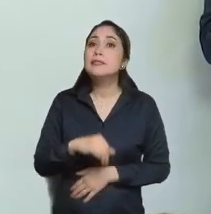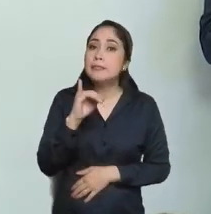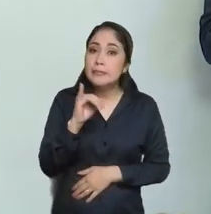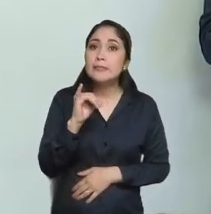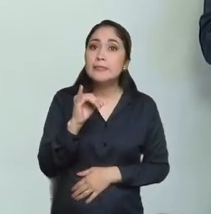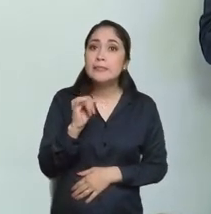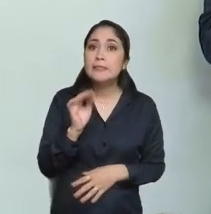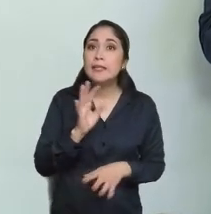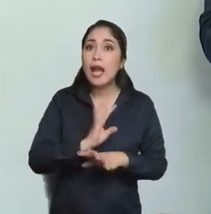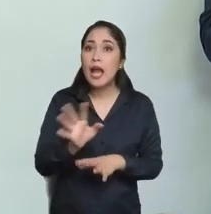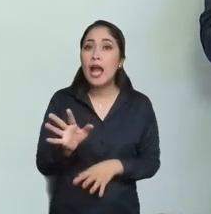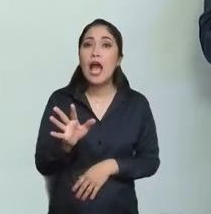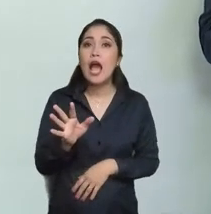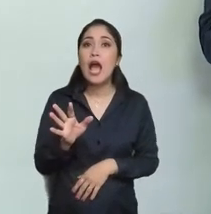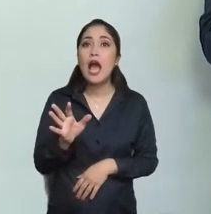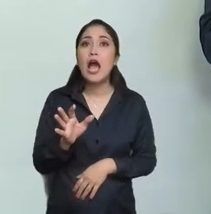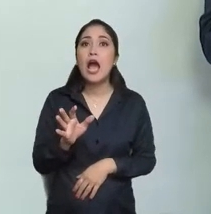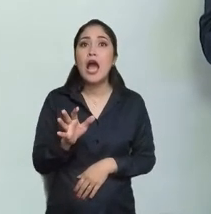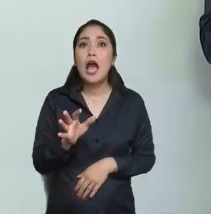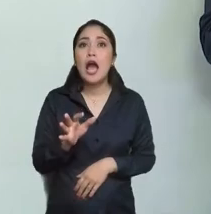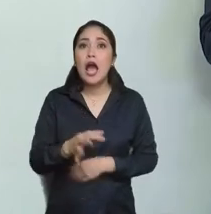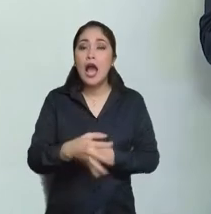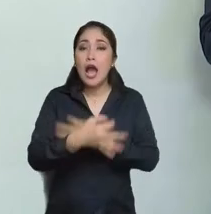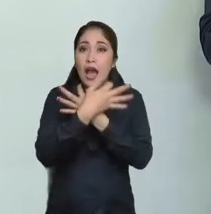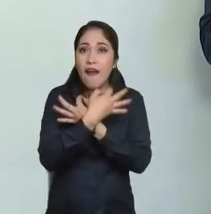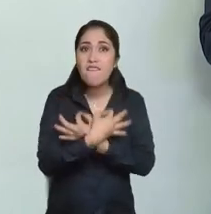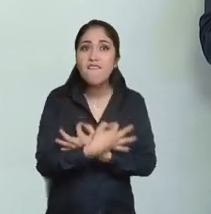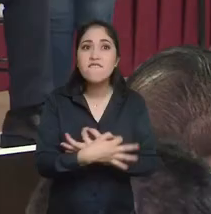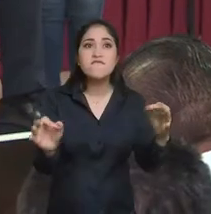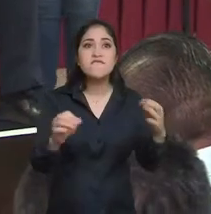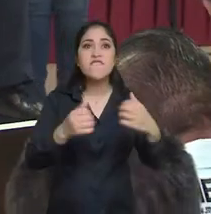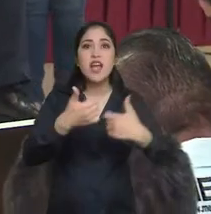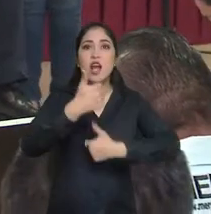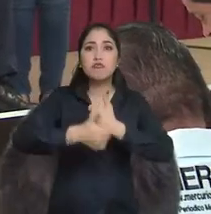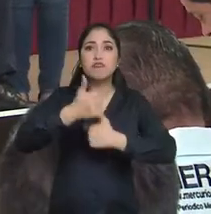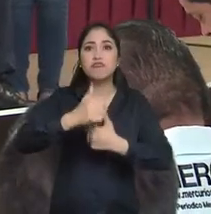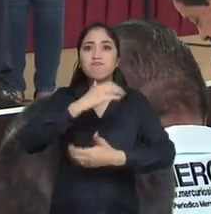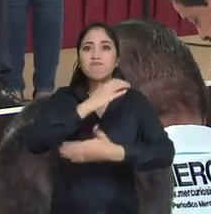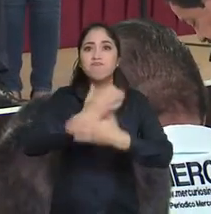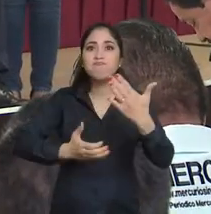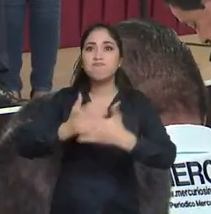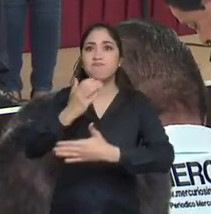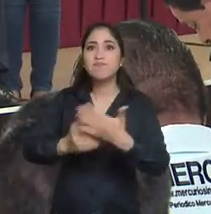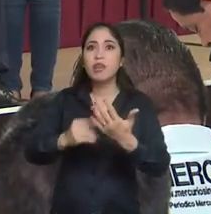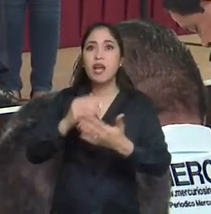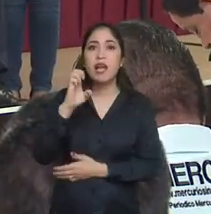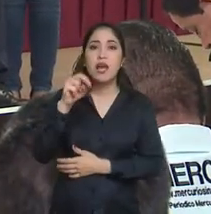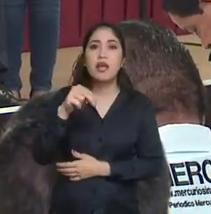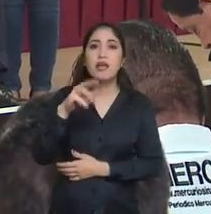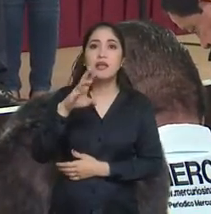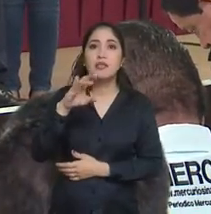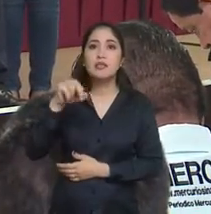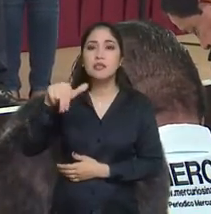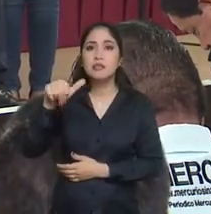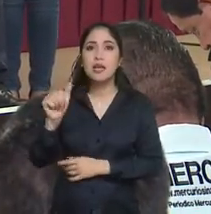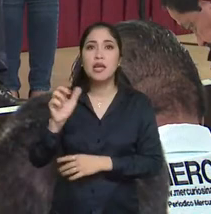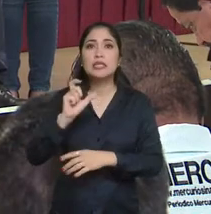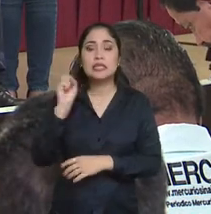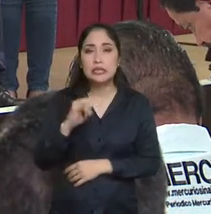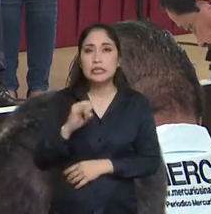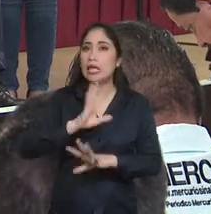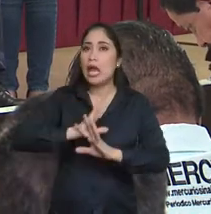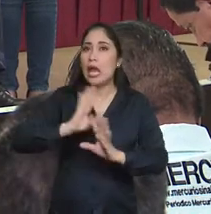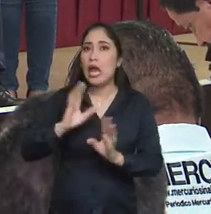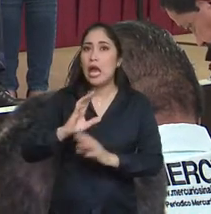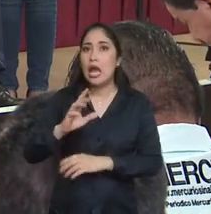la convocatoria para cuando vino Encinas, ya habíamos adelantado con el procedimiento. Entonces, ahorita ya está autorizado y el